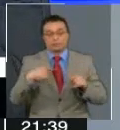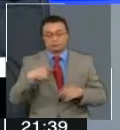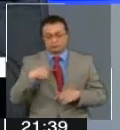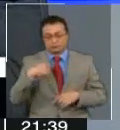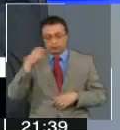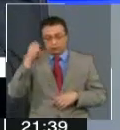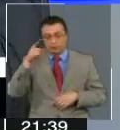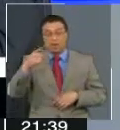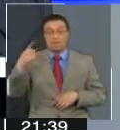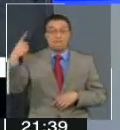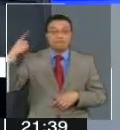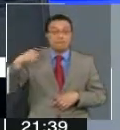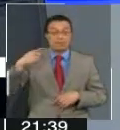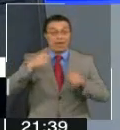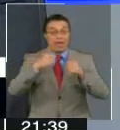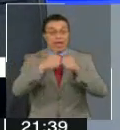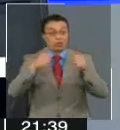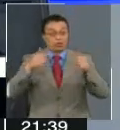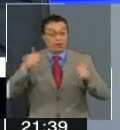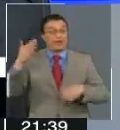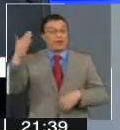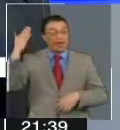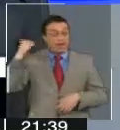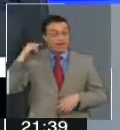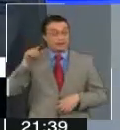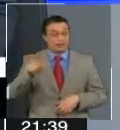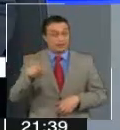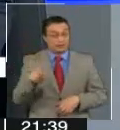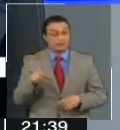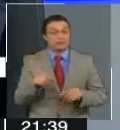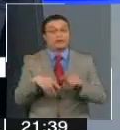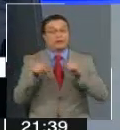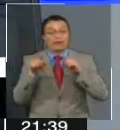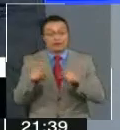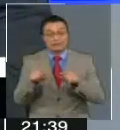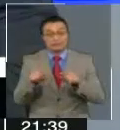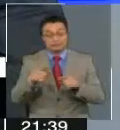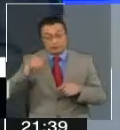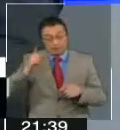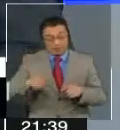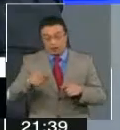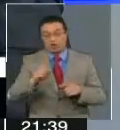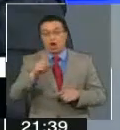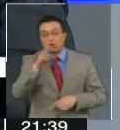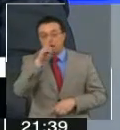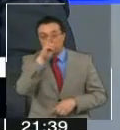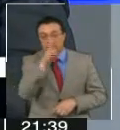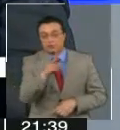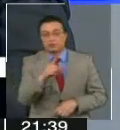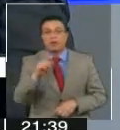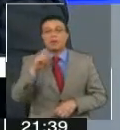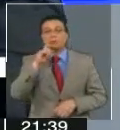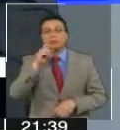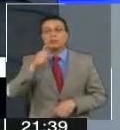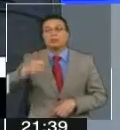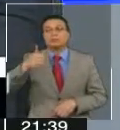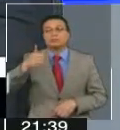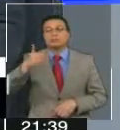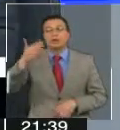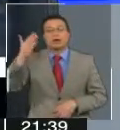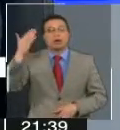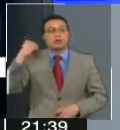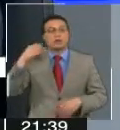que por instrucciones de las autoridades de la época, ese dictamen no se respetó. Y eso ¿Quién era el Contralor de la época,